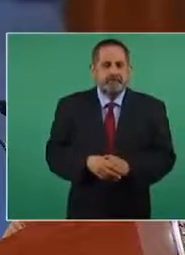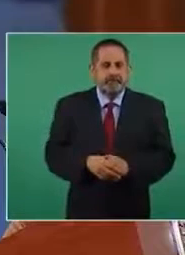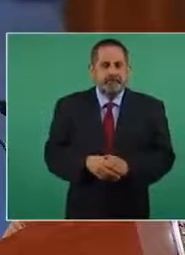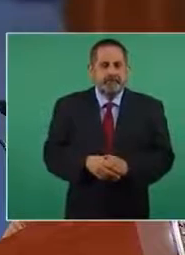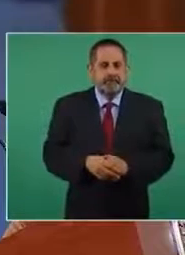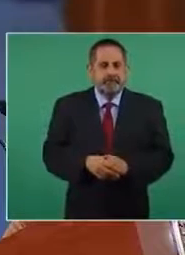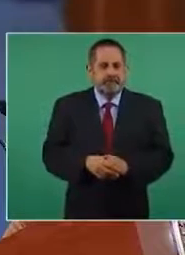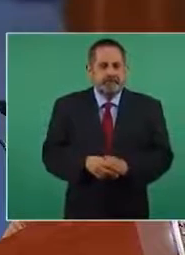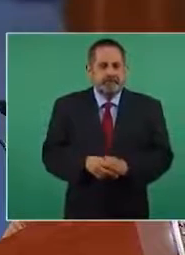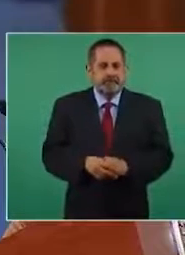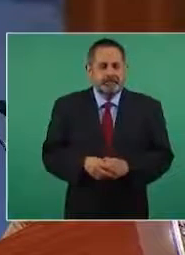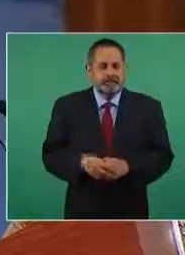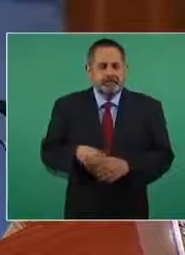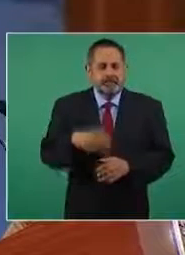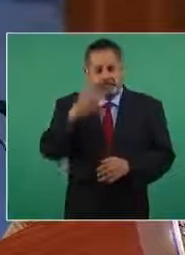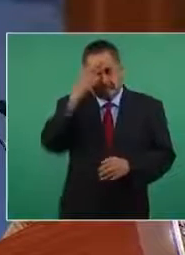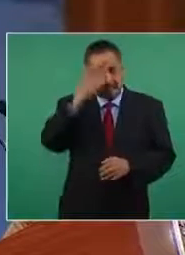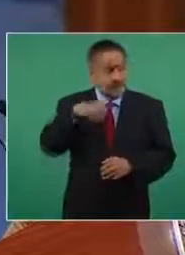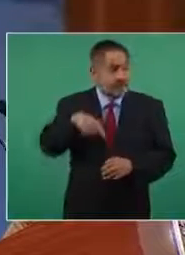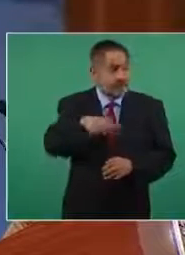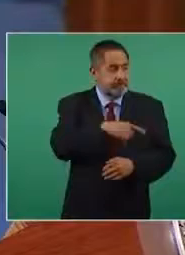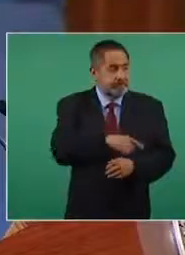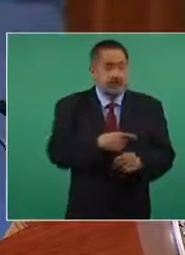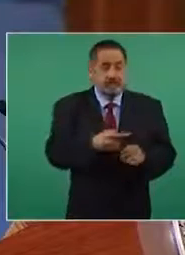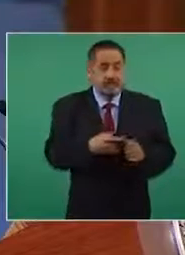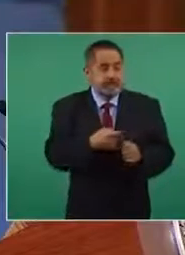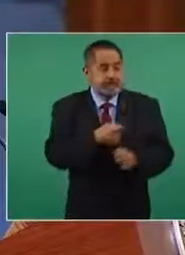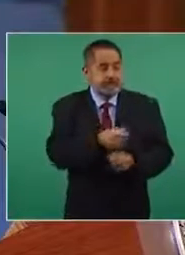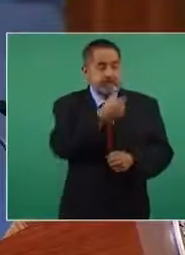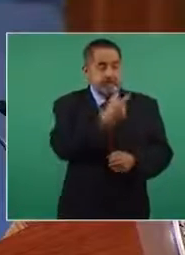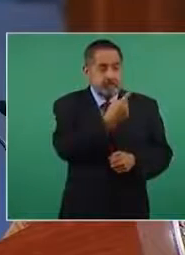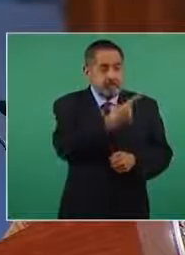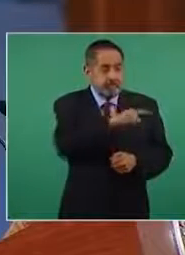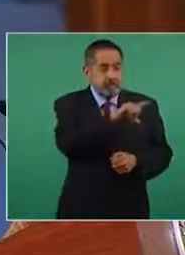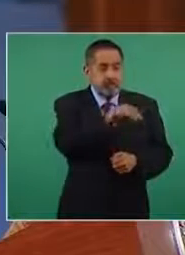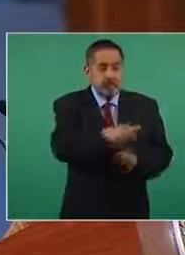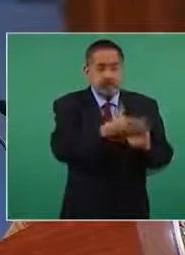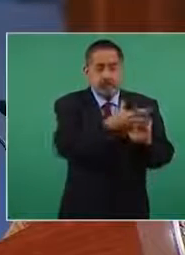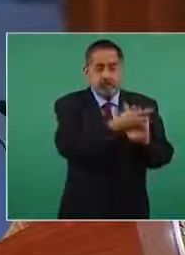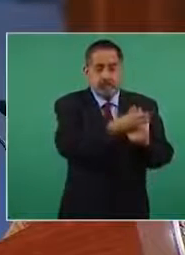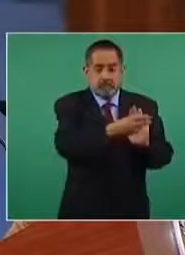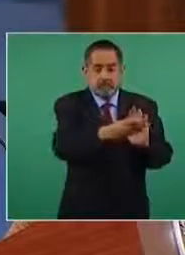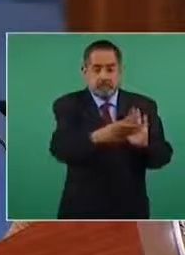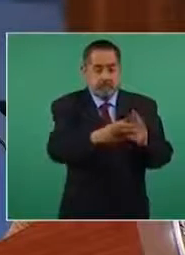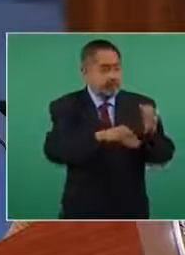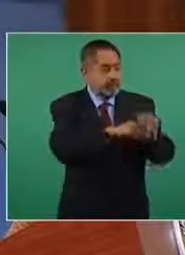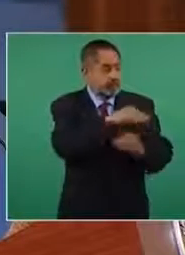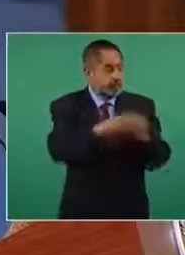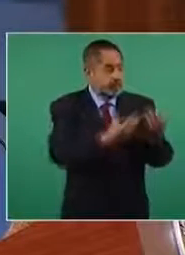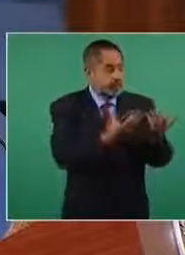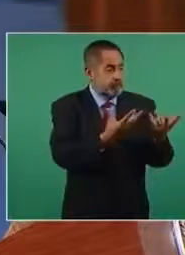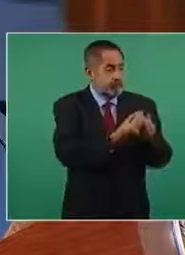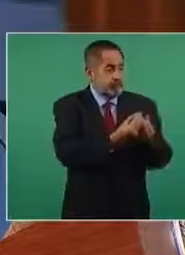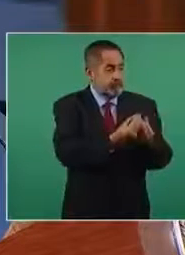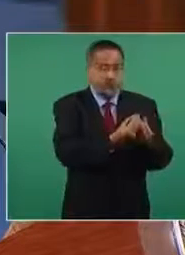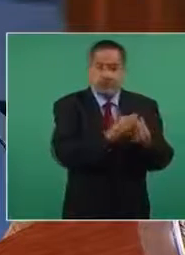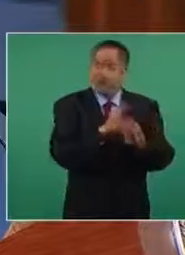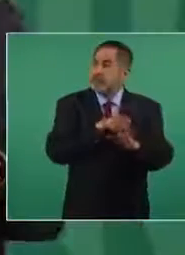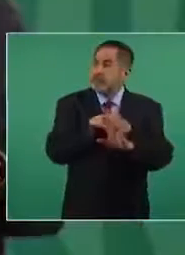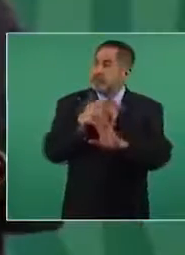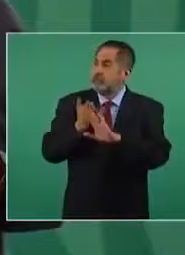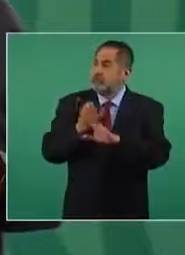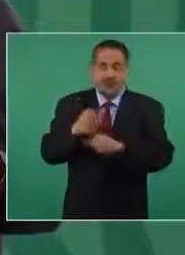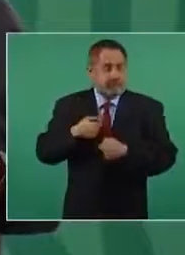entre los 600 a 700 pesos. Cabe señalar que el litro de gas en cilindro es más caro que el que se distribuye a través de tanque